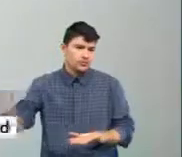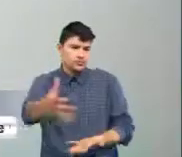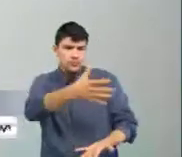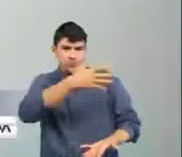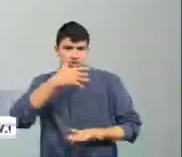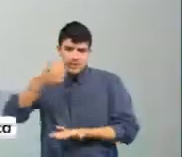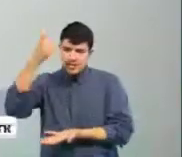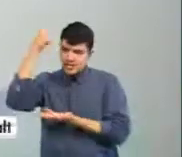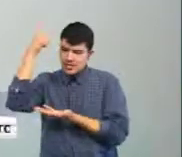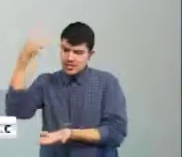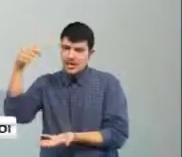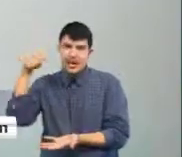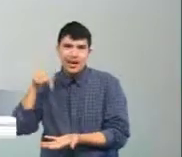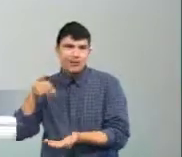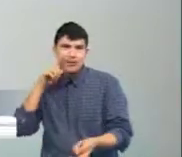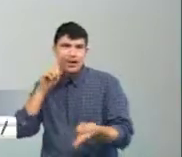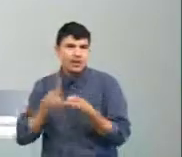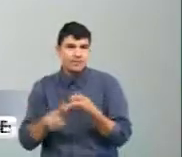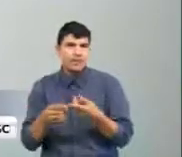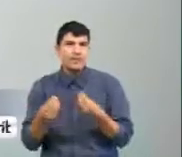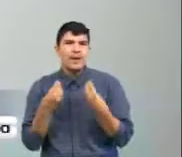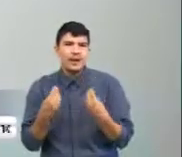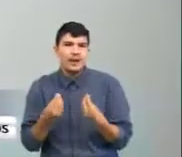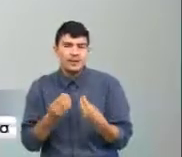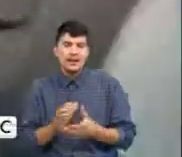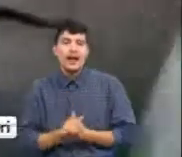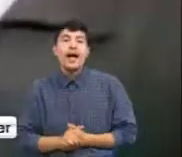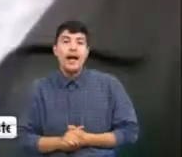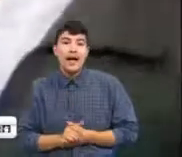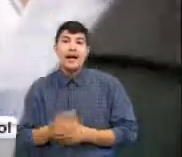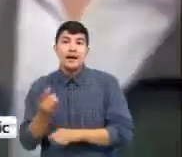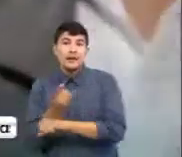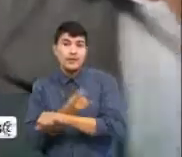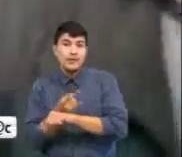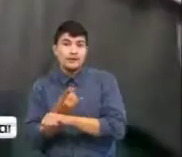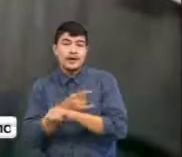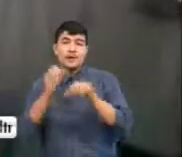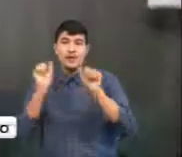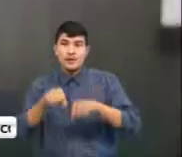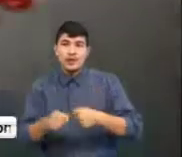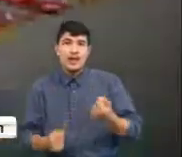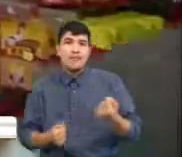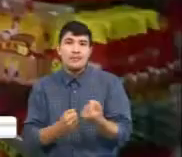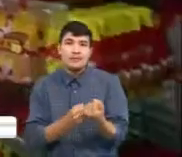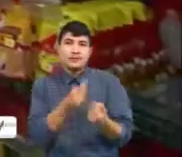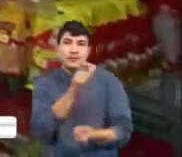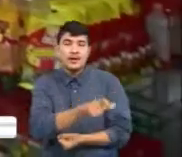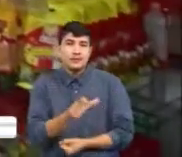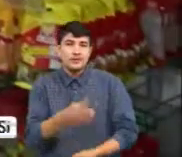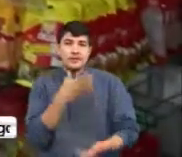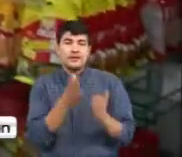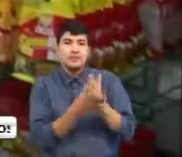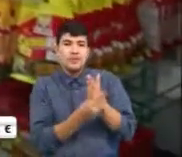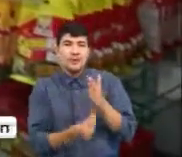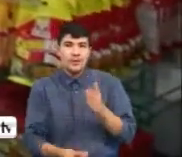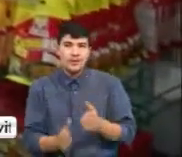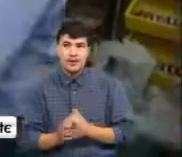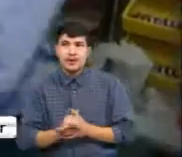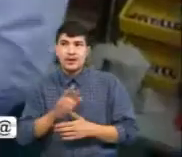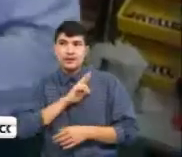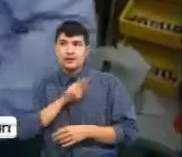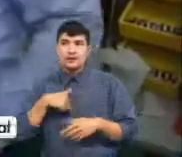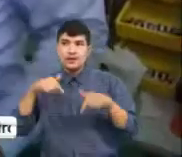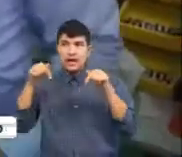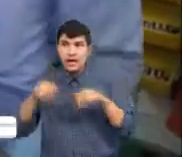un fondo de empleado que hemos creado se utiliza para apoyar a los más necesitados. Nosotros aquí tenemos un